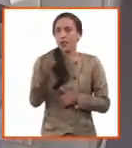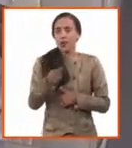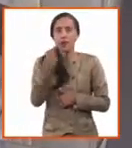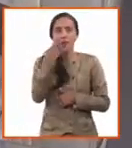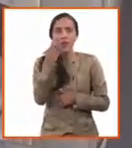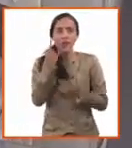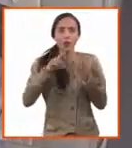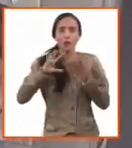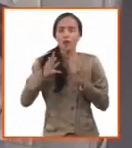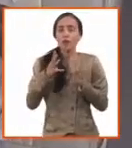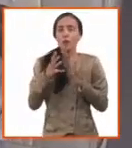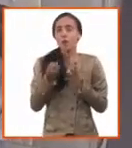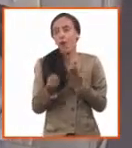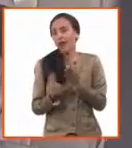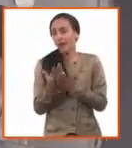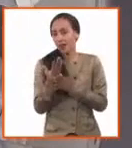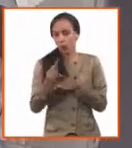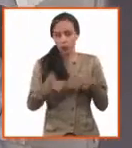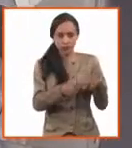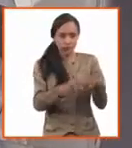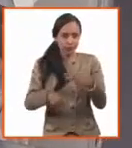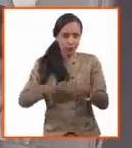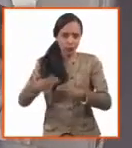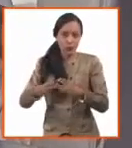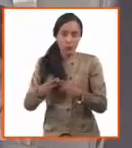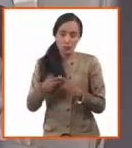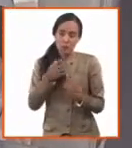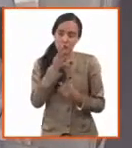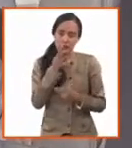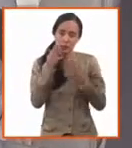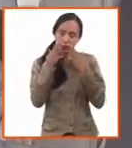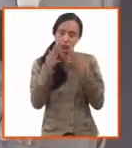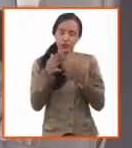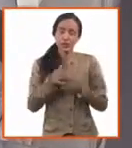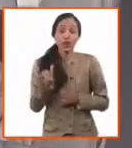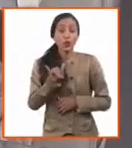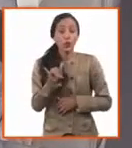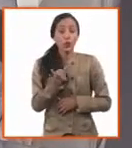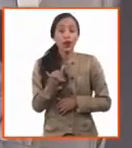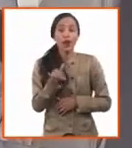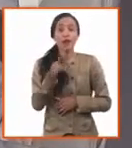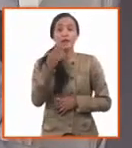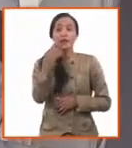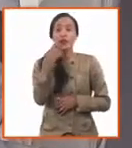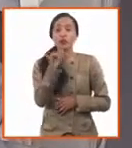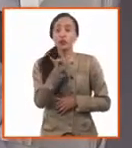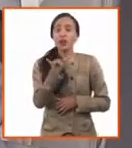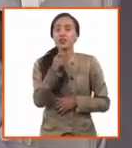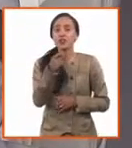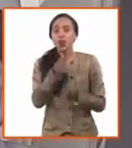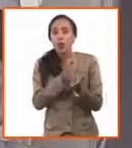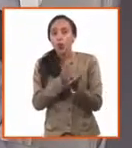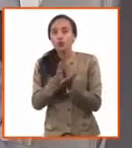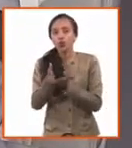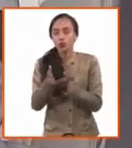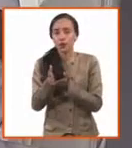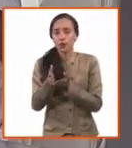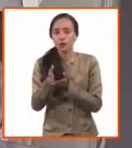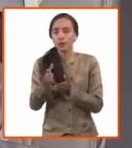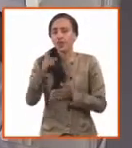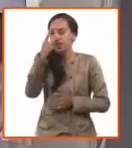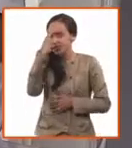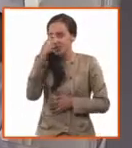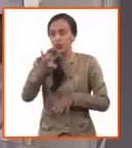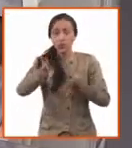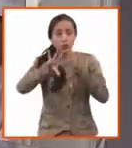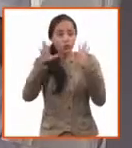creadora y eso me parece fundamental yo creo que también es importante ver que hay una línea de continuidad como se dice elche todo lo que podamos